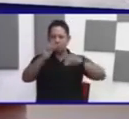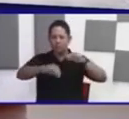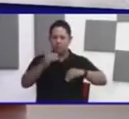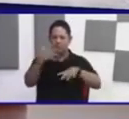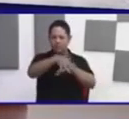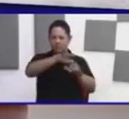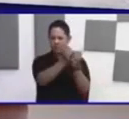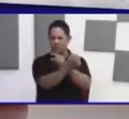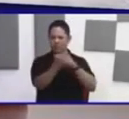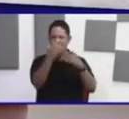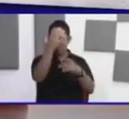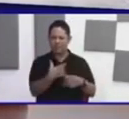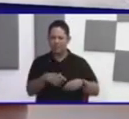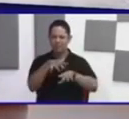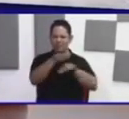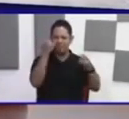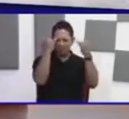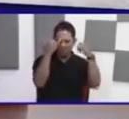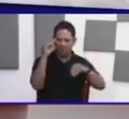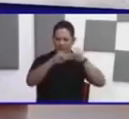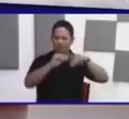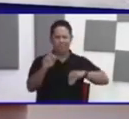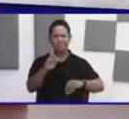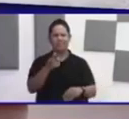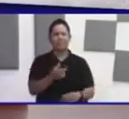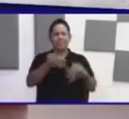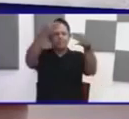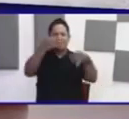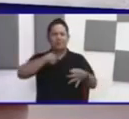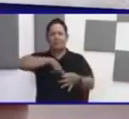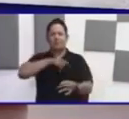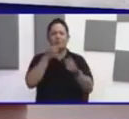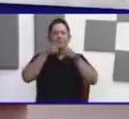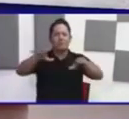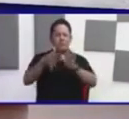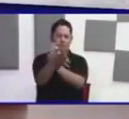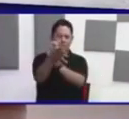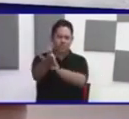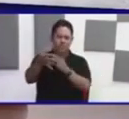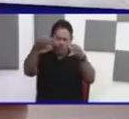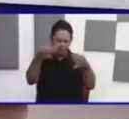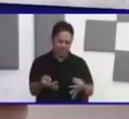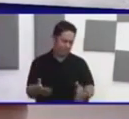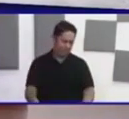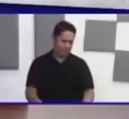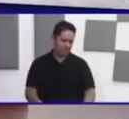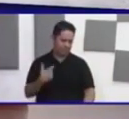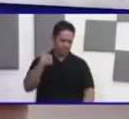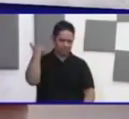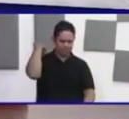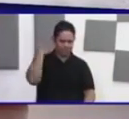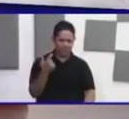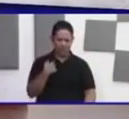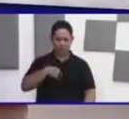que tergiversan la realidad de lo público. Lo público es lo público, y desde luego estamos sometidos al control